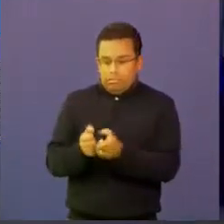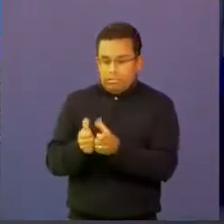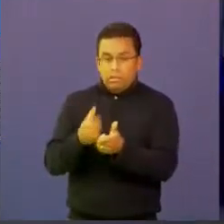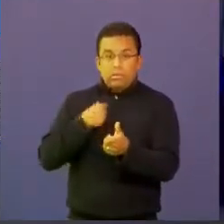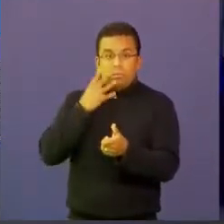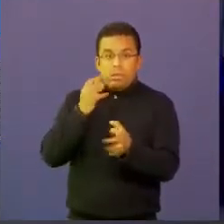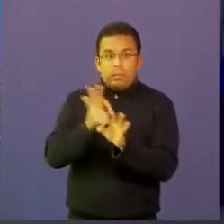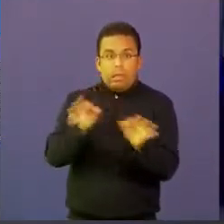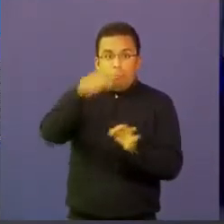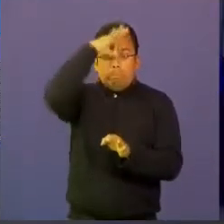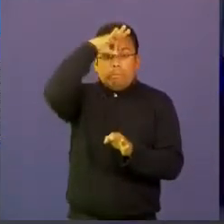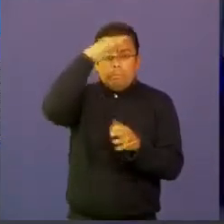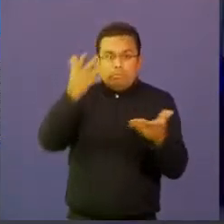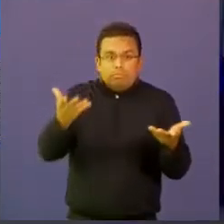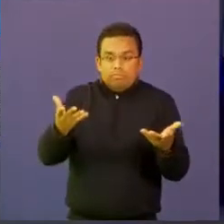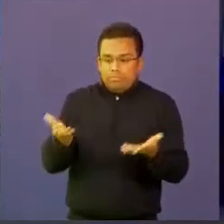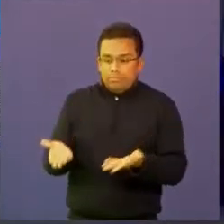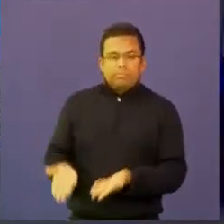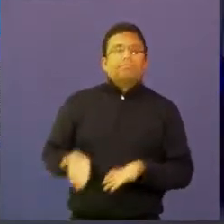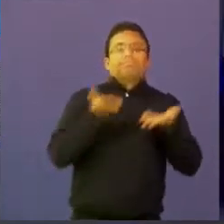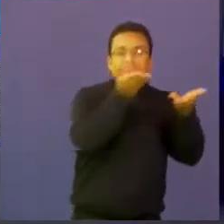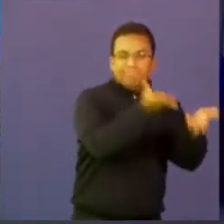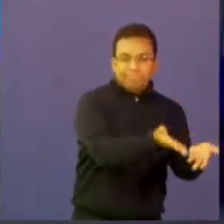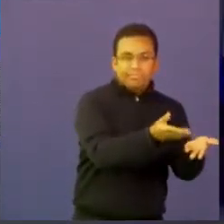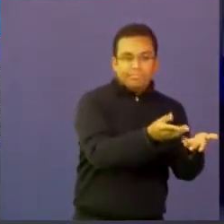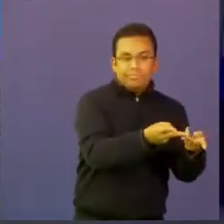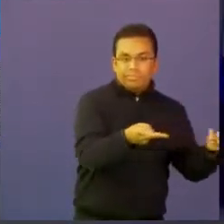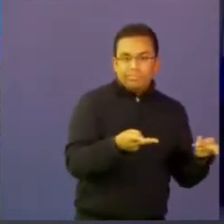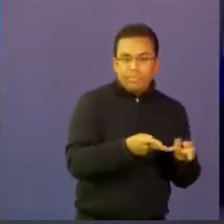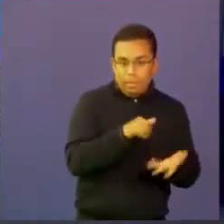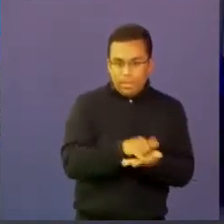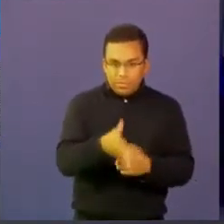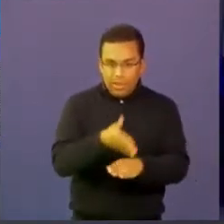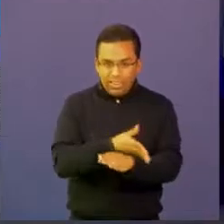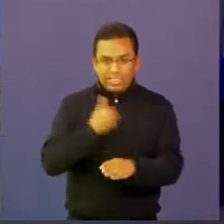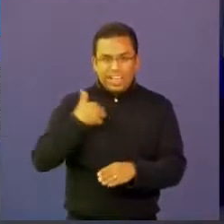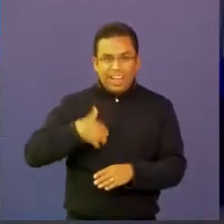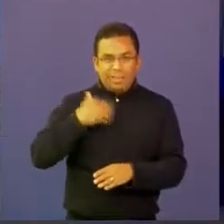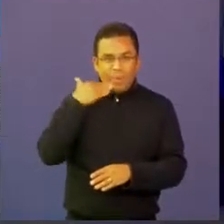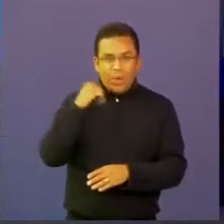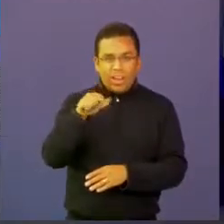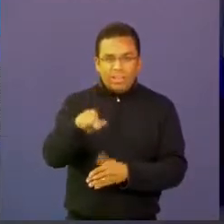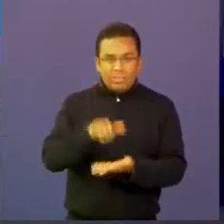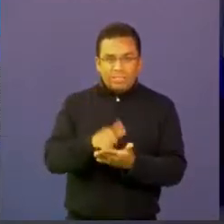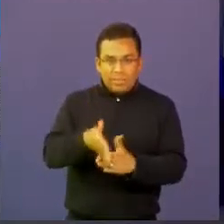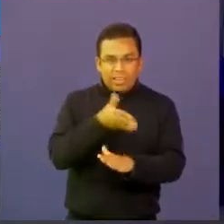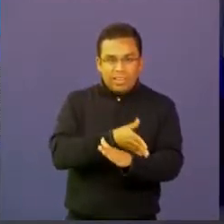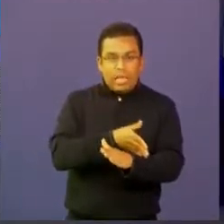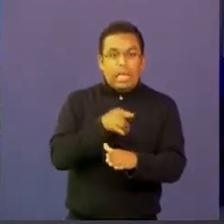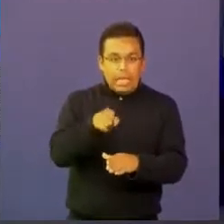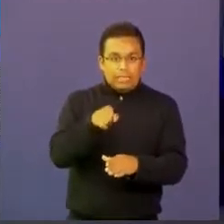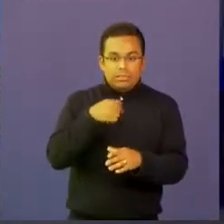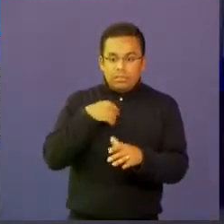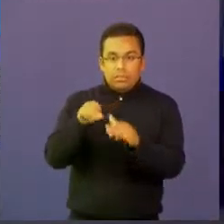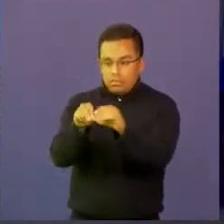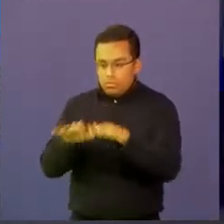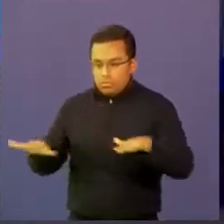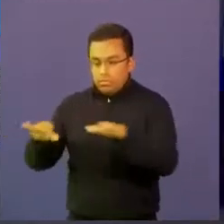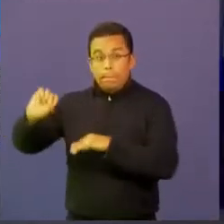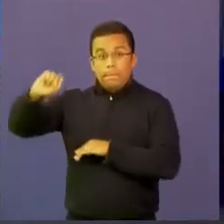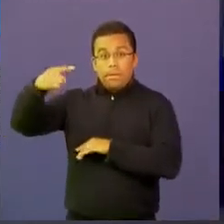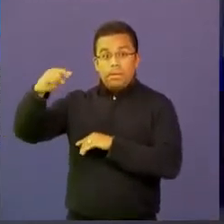puedo implementar por ejemplo un escenario con el que nos acabas de plantear que es desarrollar la primera guerra mundial a